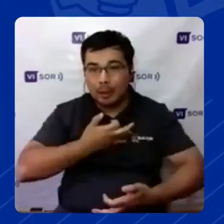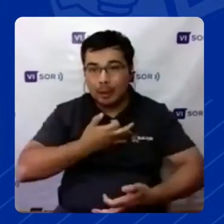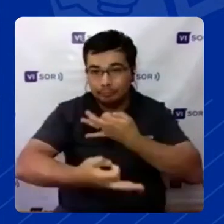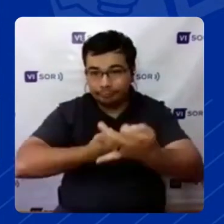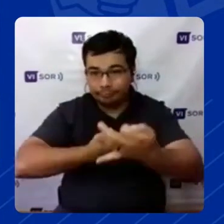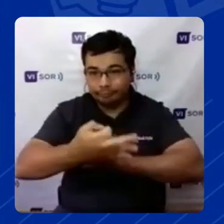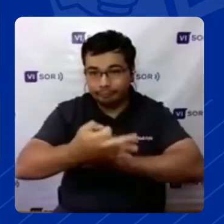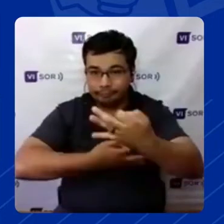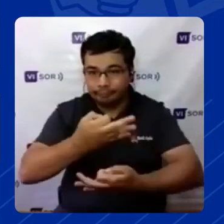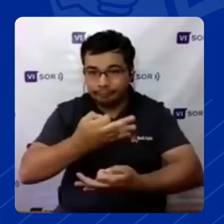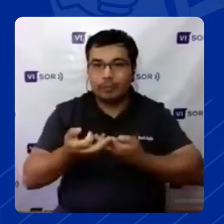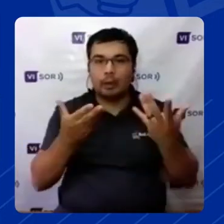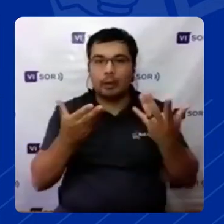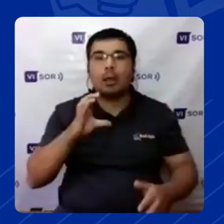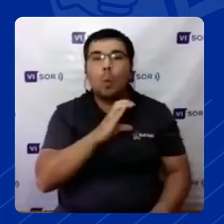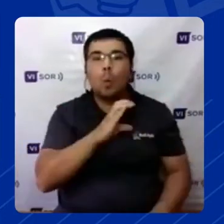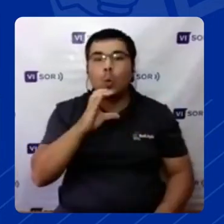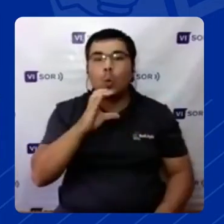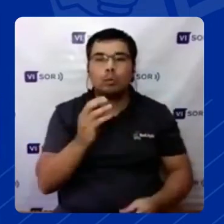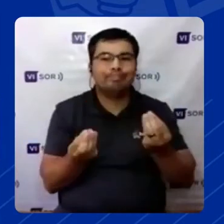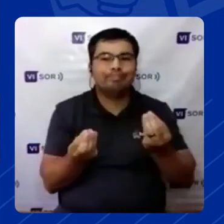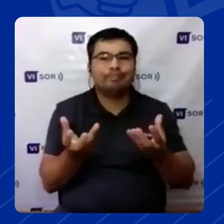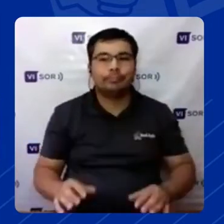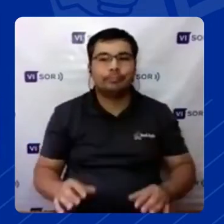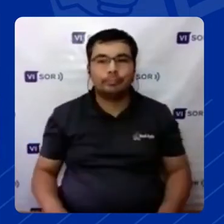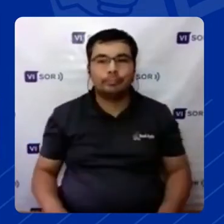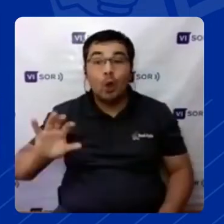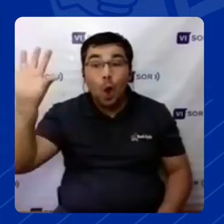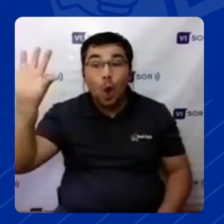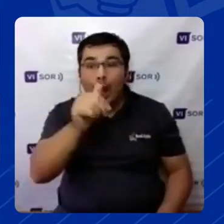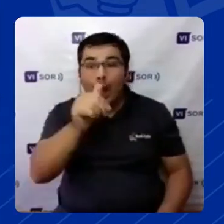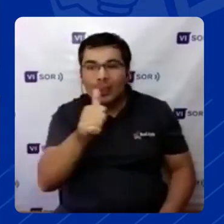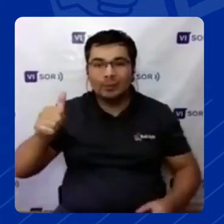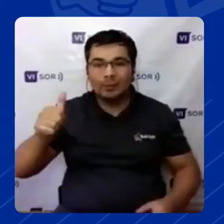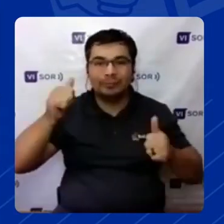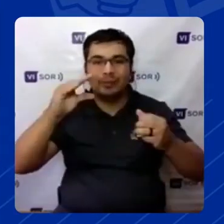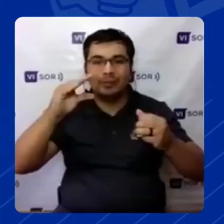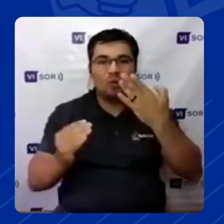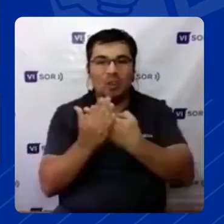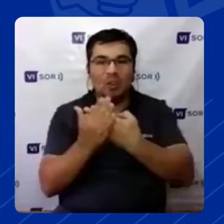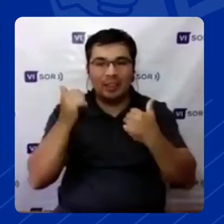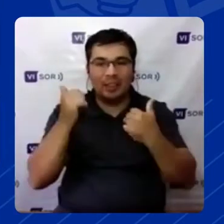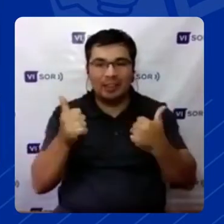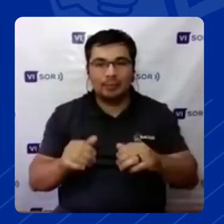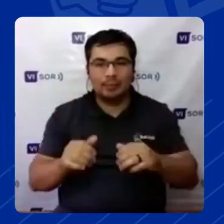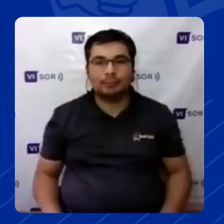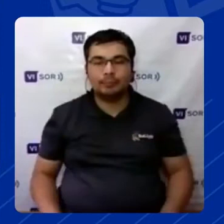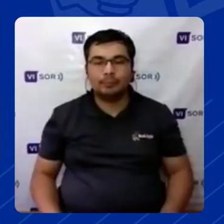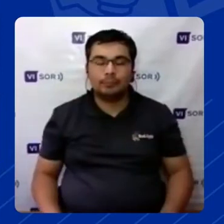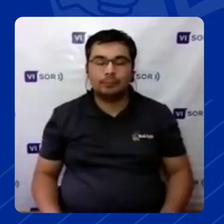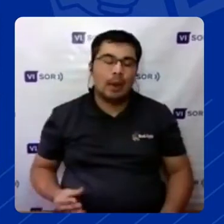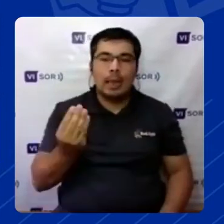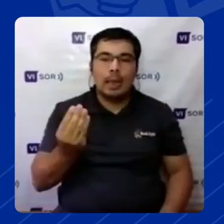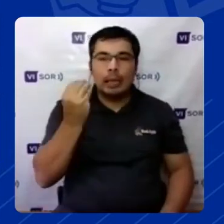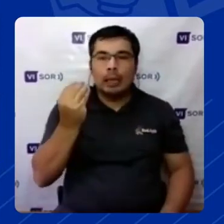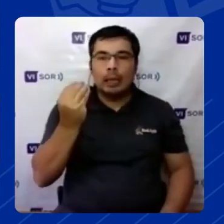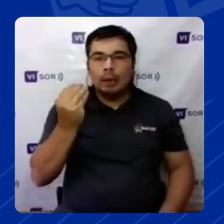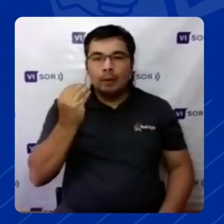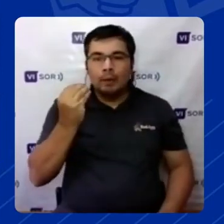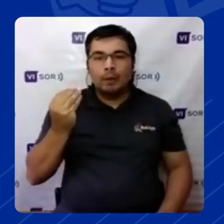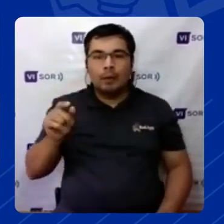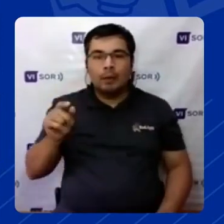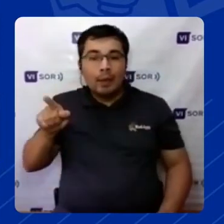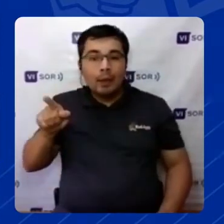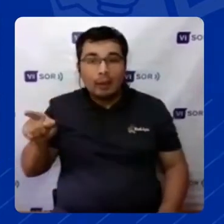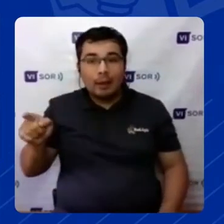sobre este curso? Hola a todos, buenos días. Bueno, qué bueno lo que dice Oli respecto